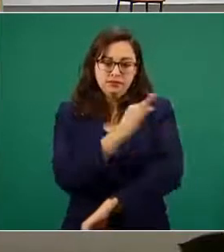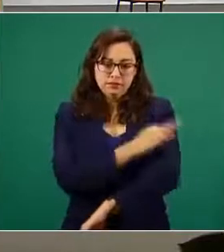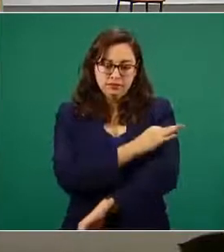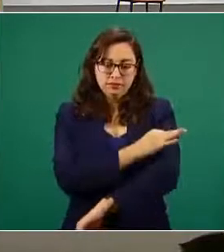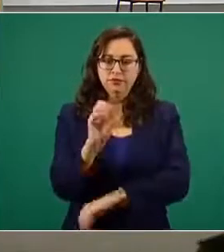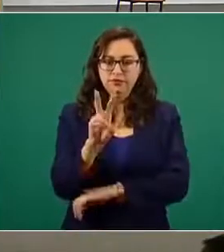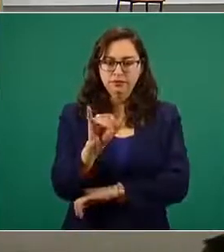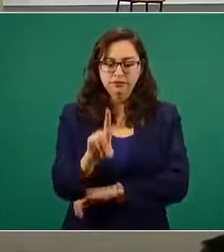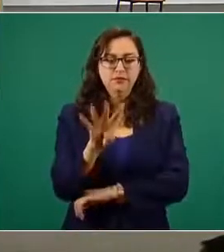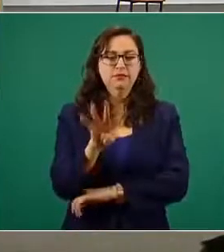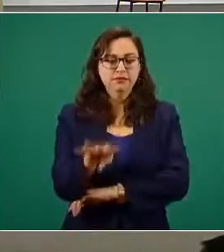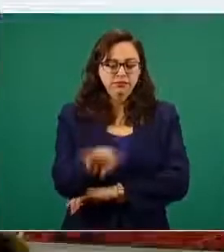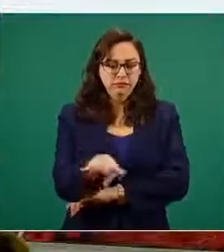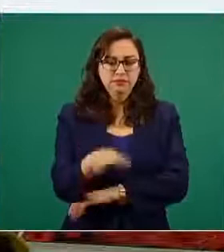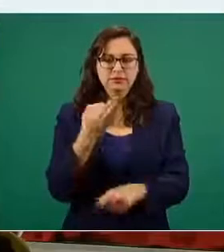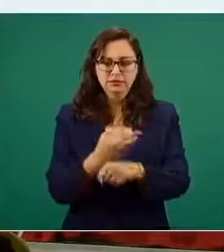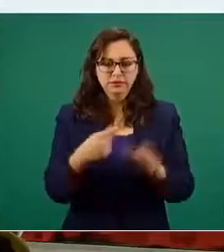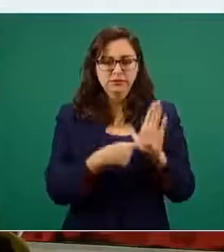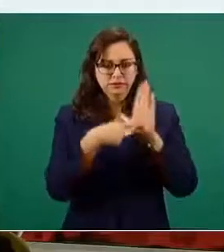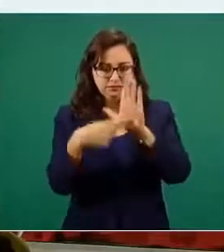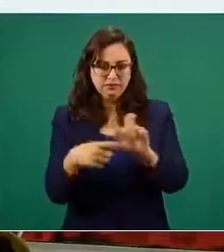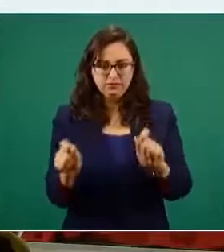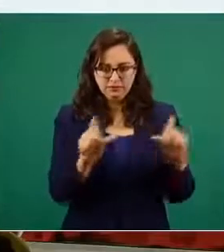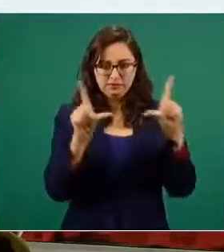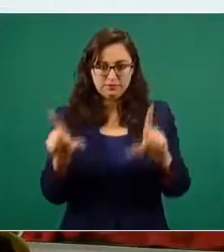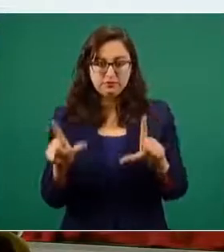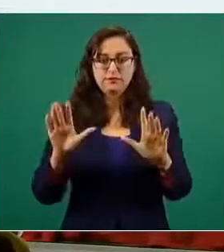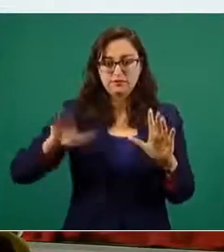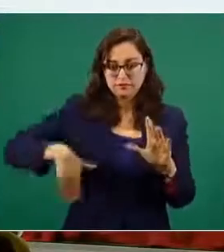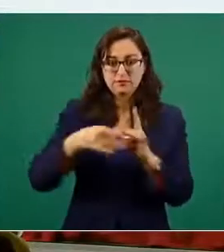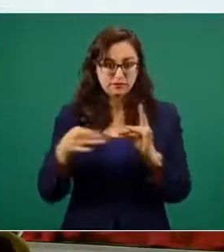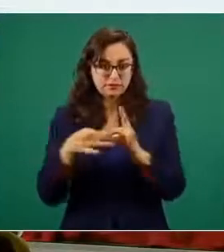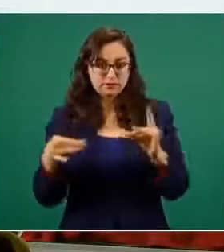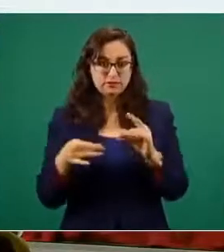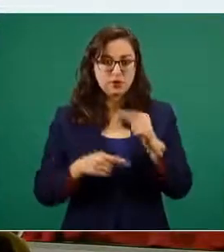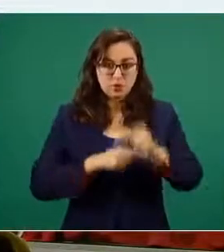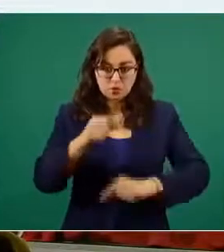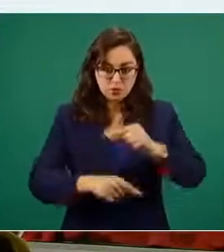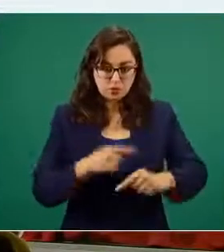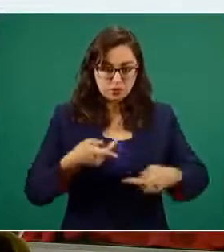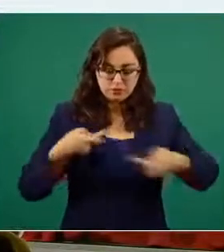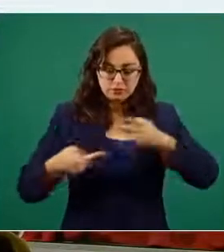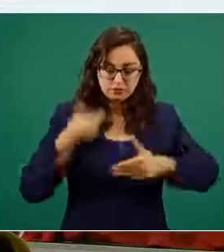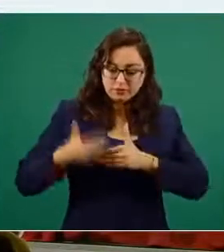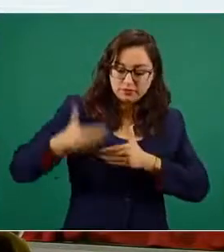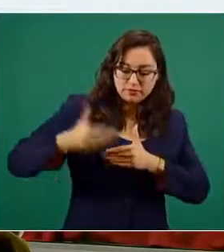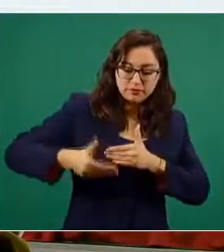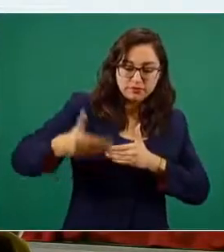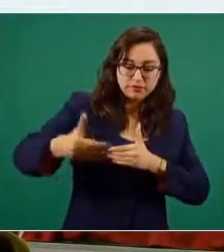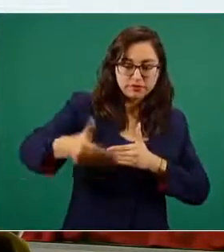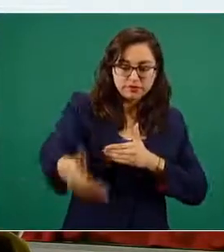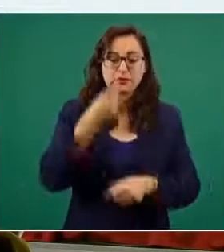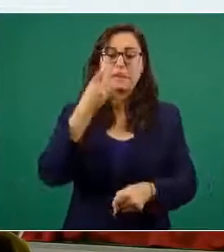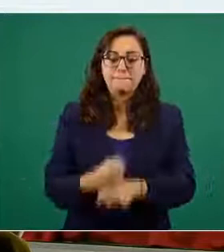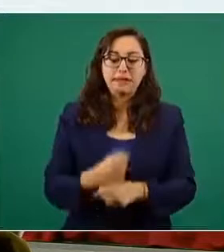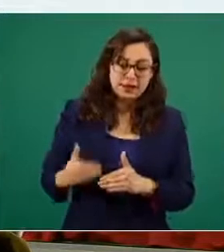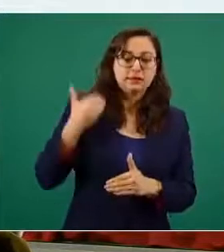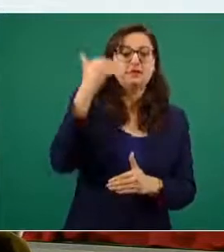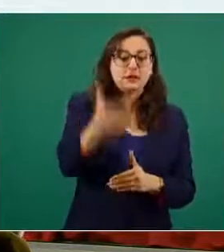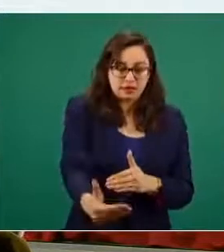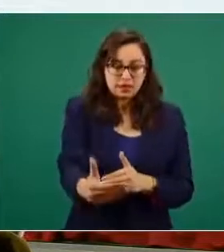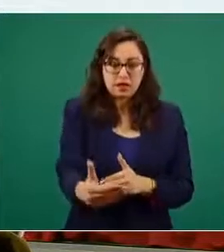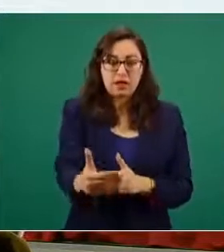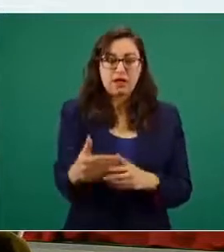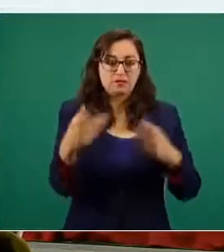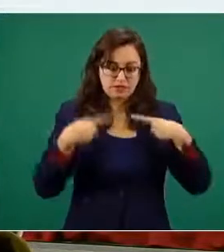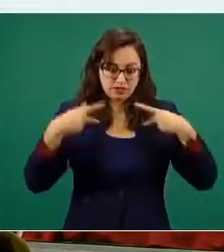contra COVID-19. En un momento daré una indicación sobre lo que ya señalaba el presidente, de cómo irá progresando, cómo está planeada que vaya progresando en esta primera fase, sobre todo en la que se